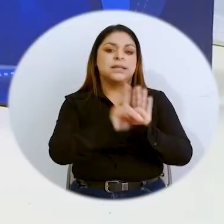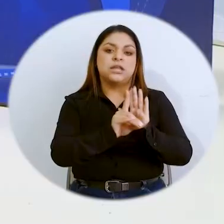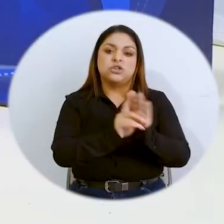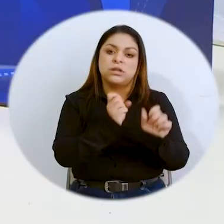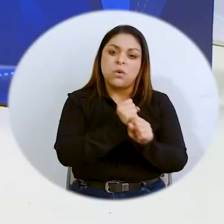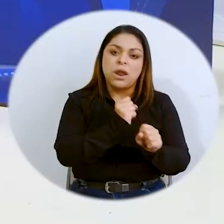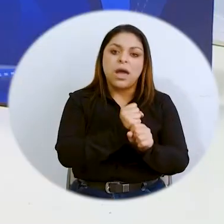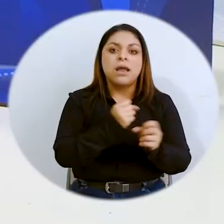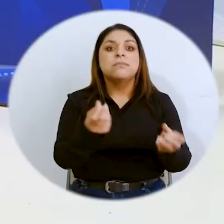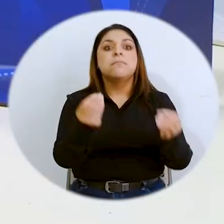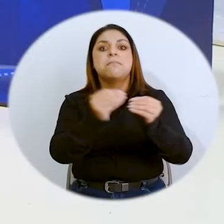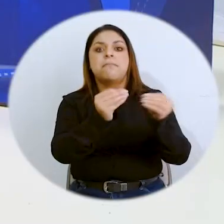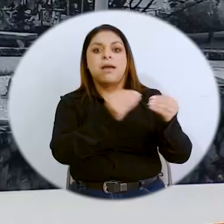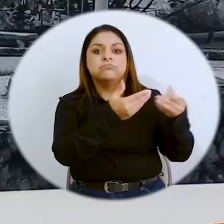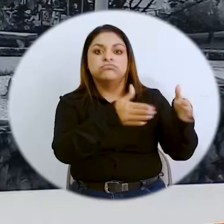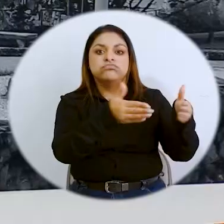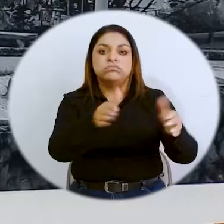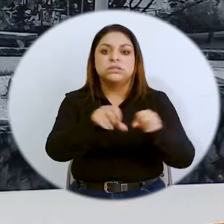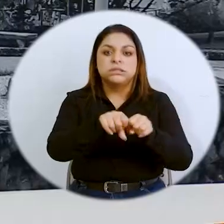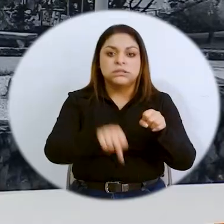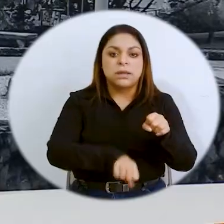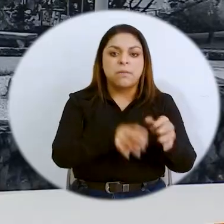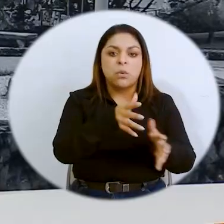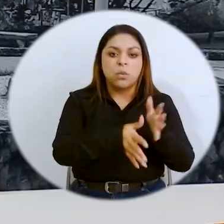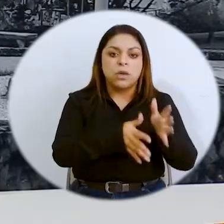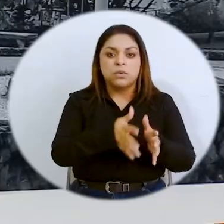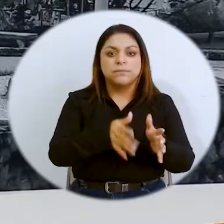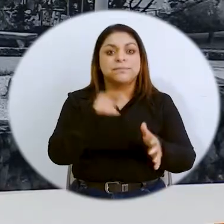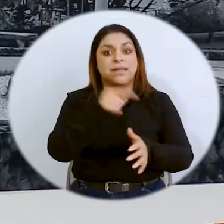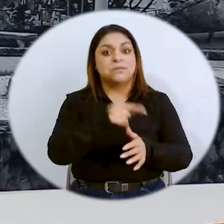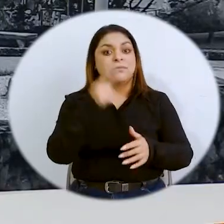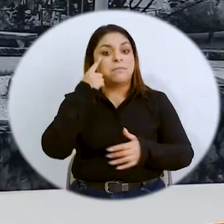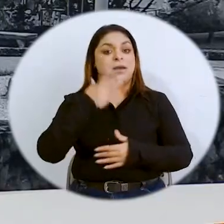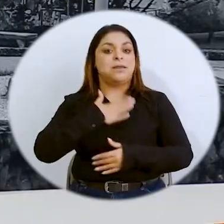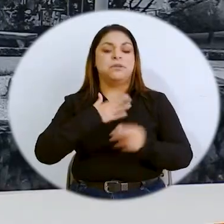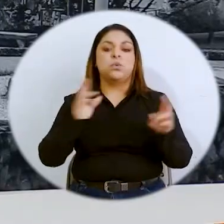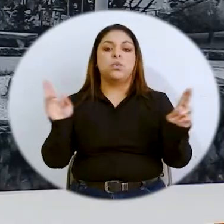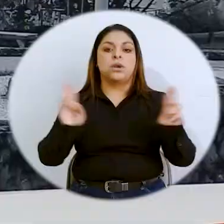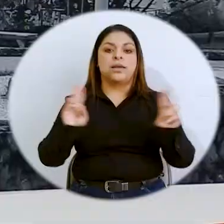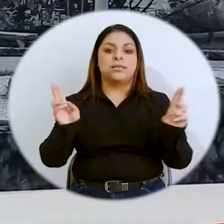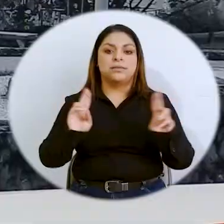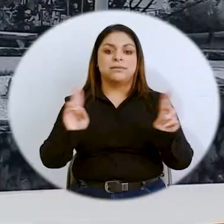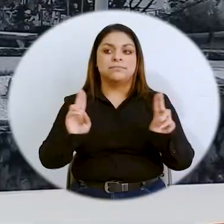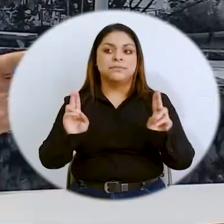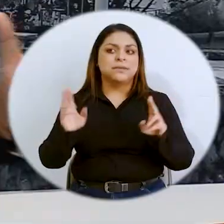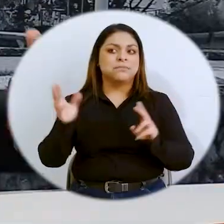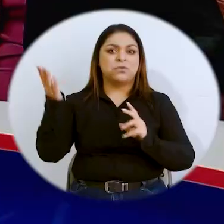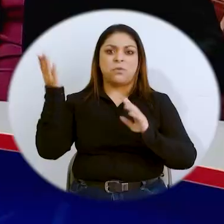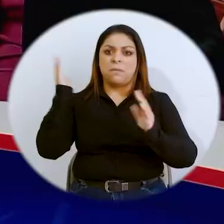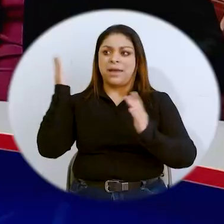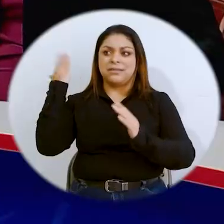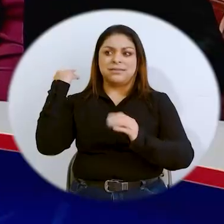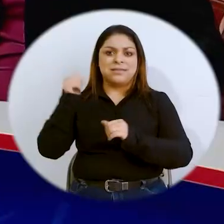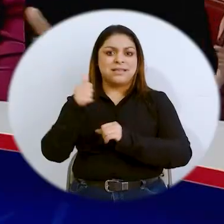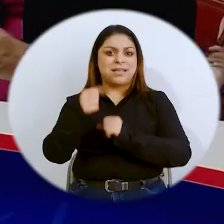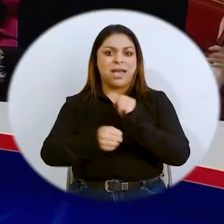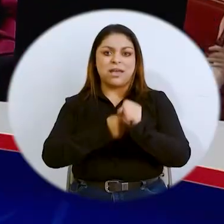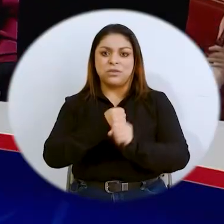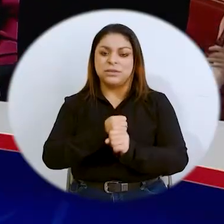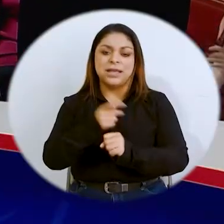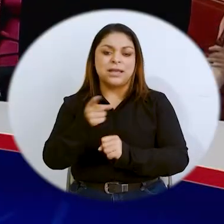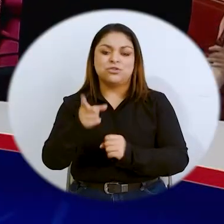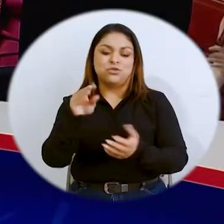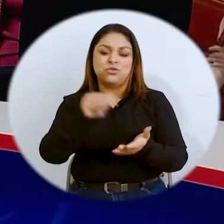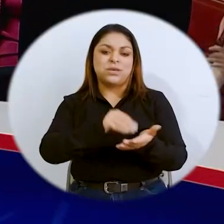de cuidado, ¿verdad?, etcétera. Es un tema que, si me preguntan a mí, es urgente. Hace 10 años para atrás